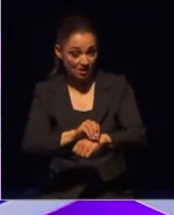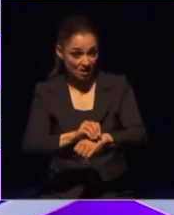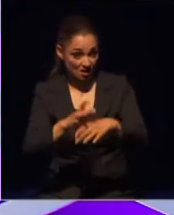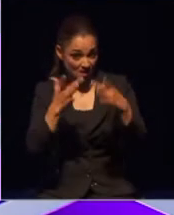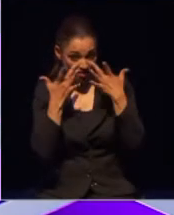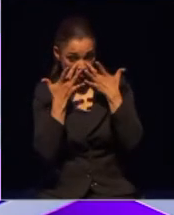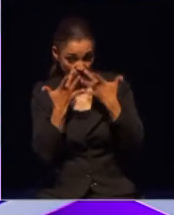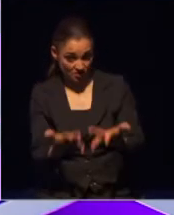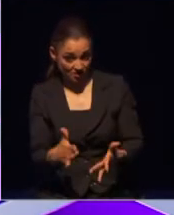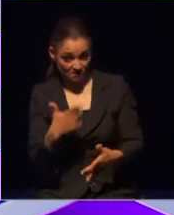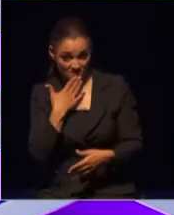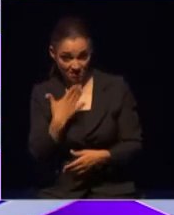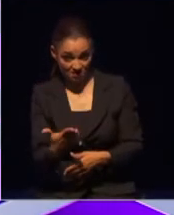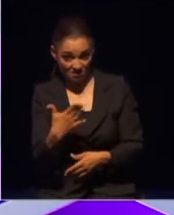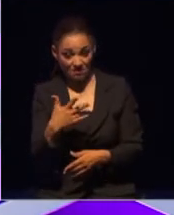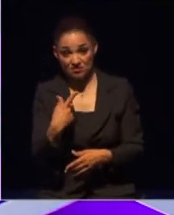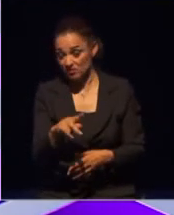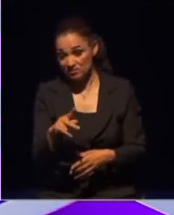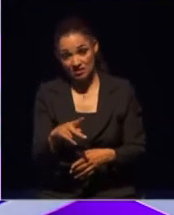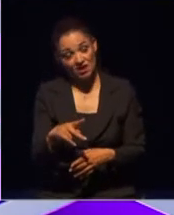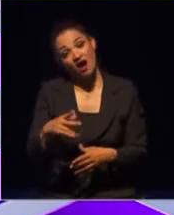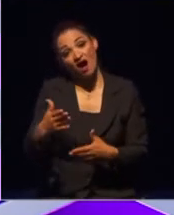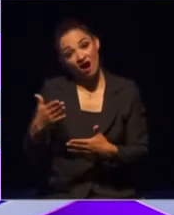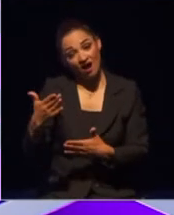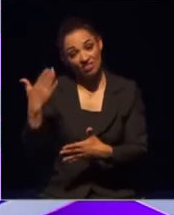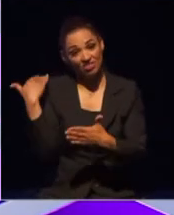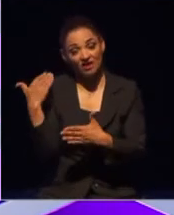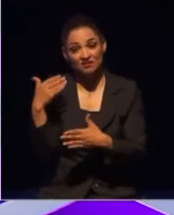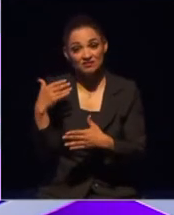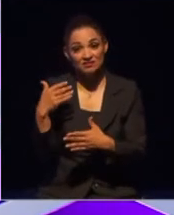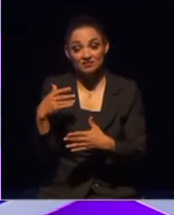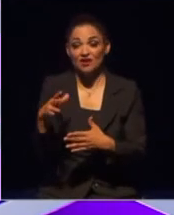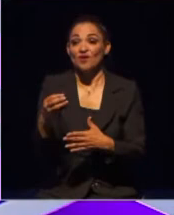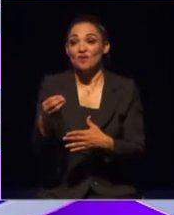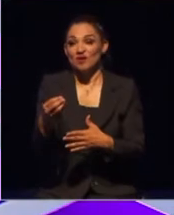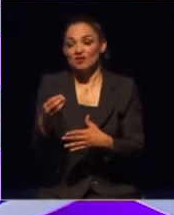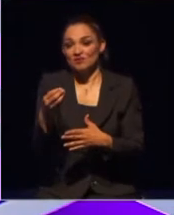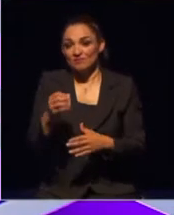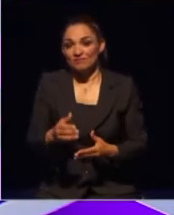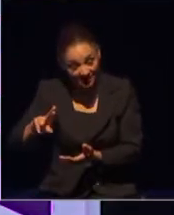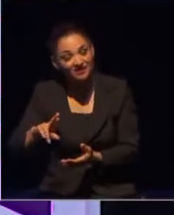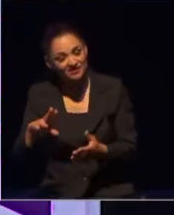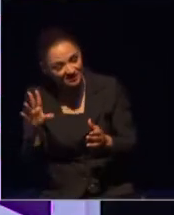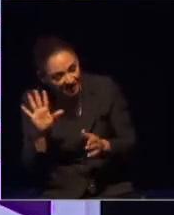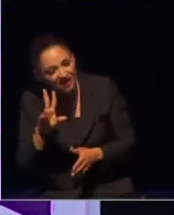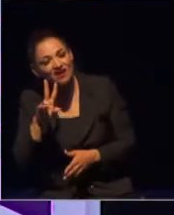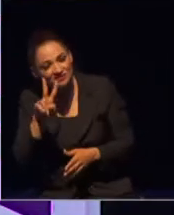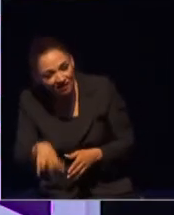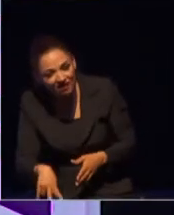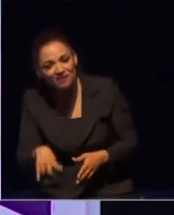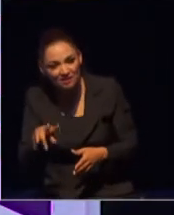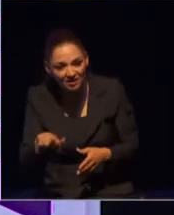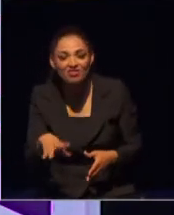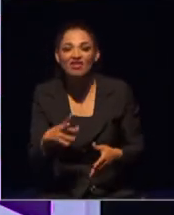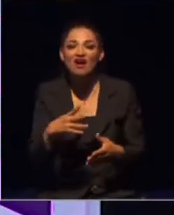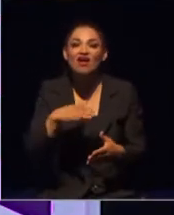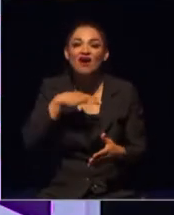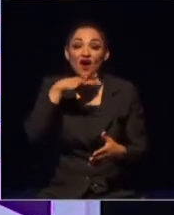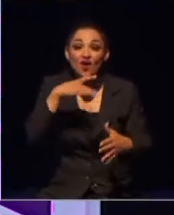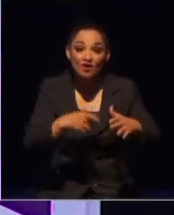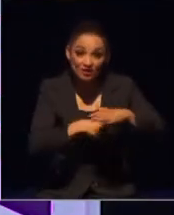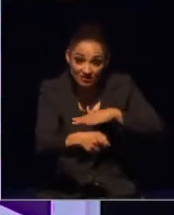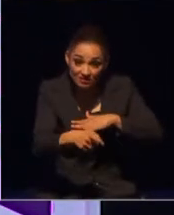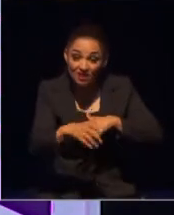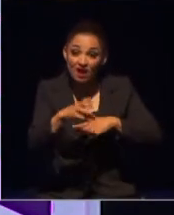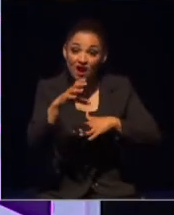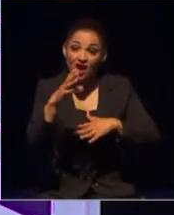bien porque está participando, no se llenó con lo que tuvo de tiempo para hacerlo, no hizo nada. El candidato de Morena fue acusado por